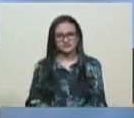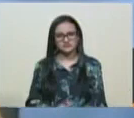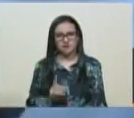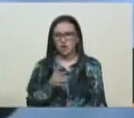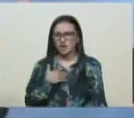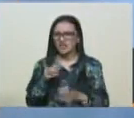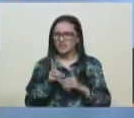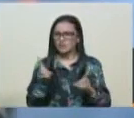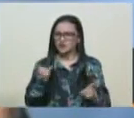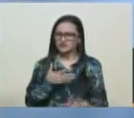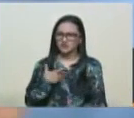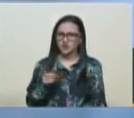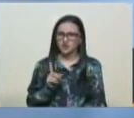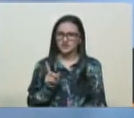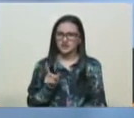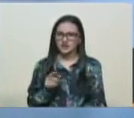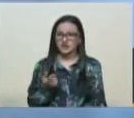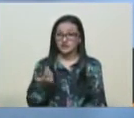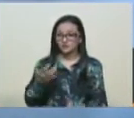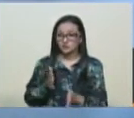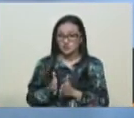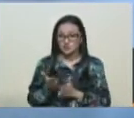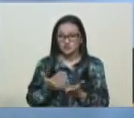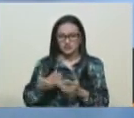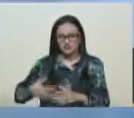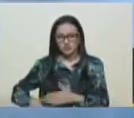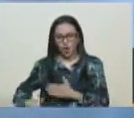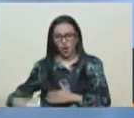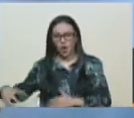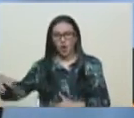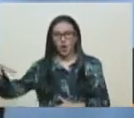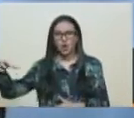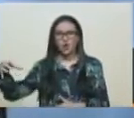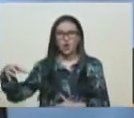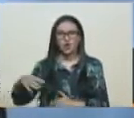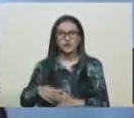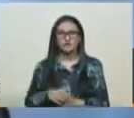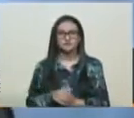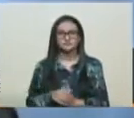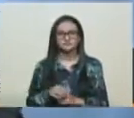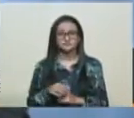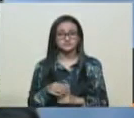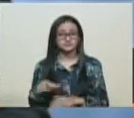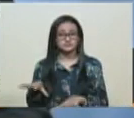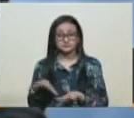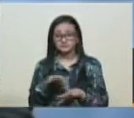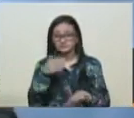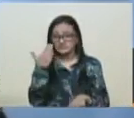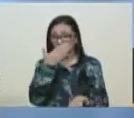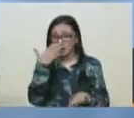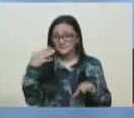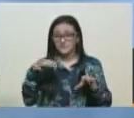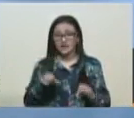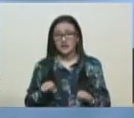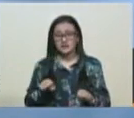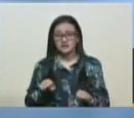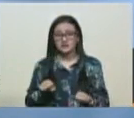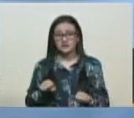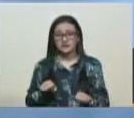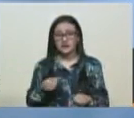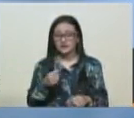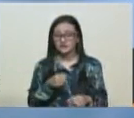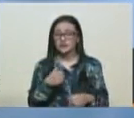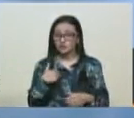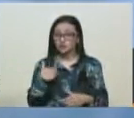democracia. Mientras él amasaba su fortuna en los últimos años, en el sistema capitalista, nosotros estábamos construyendo